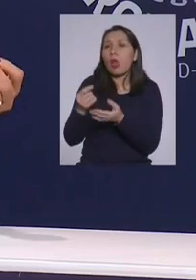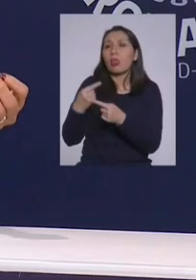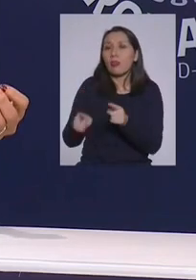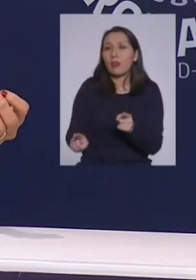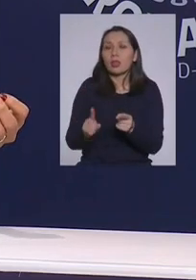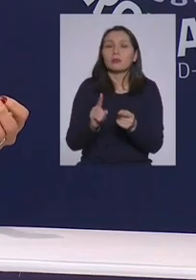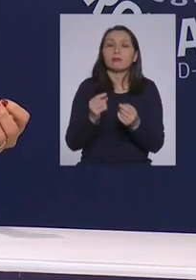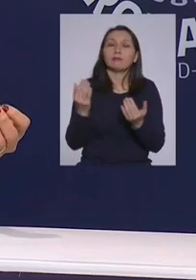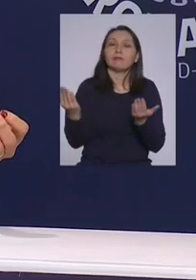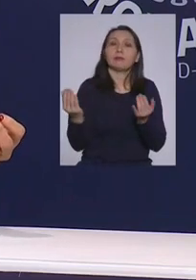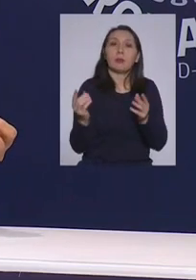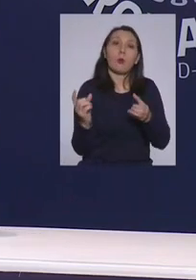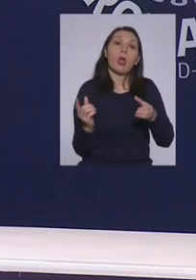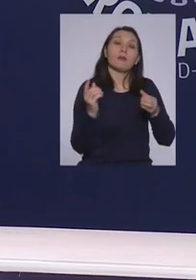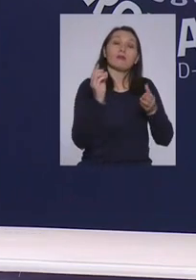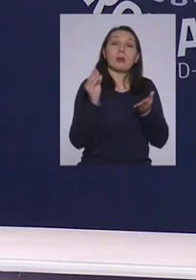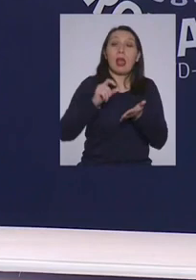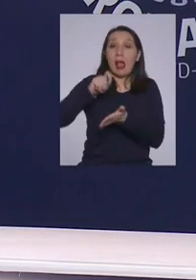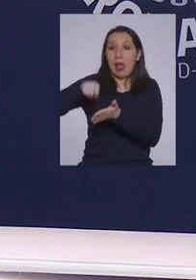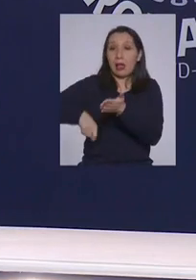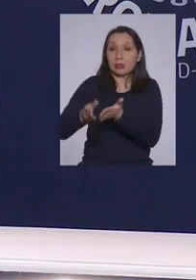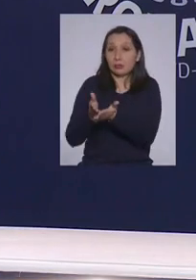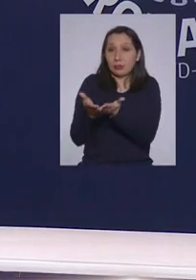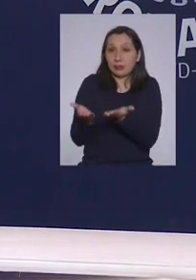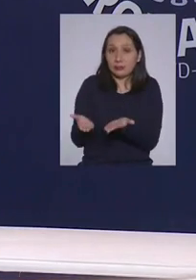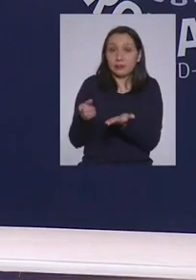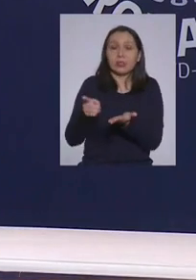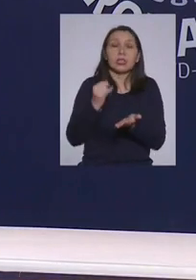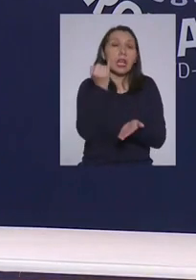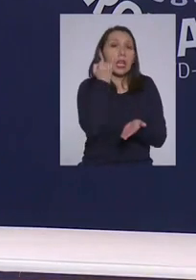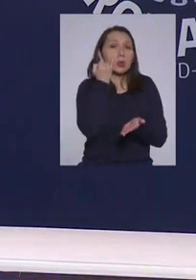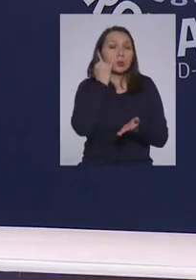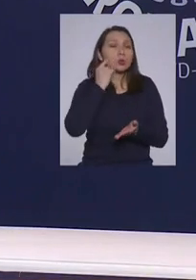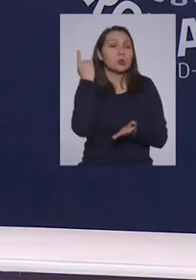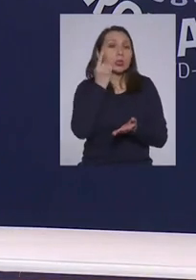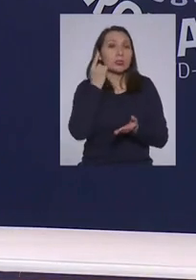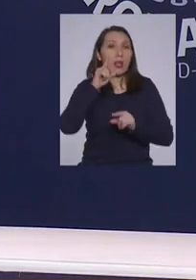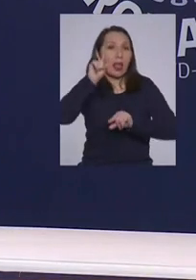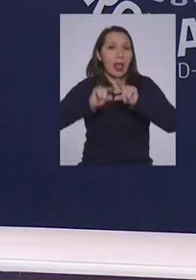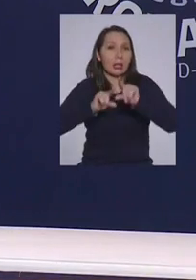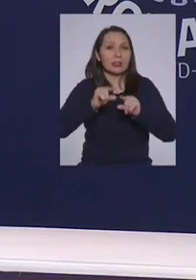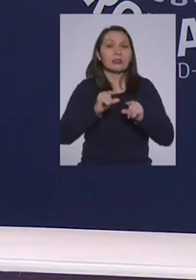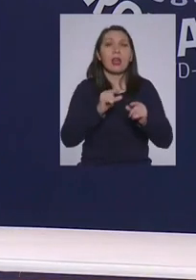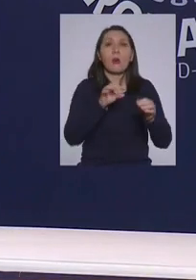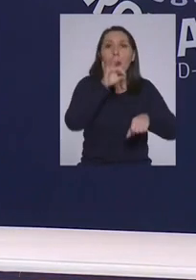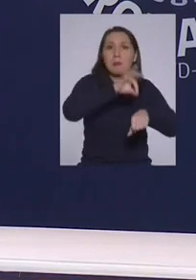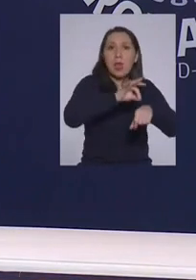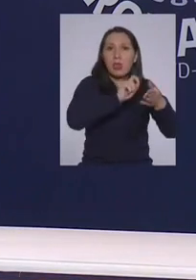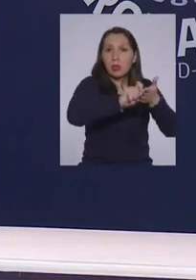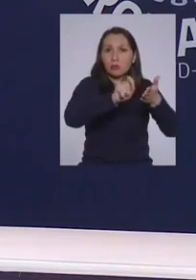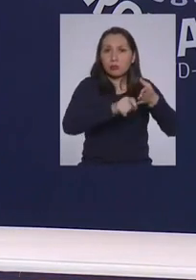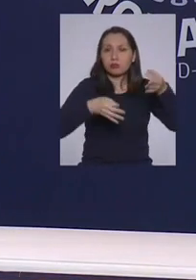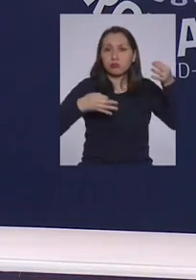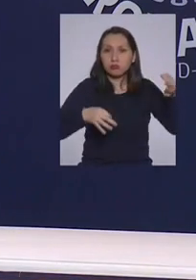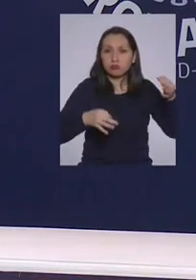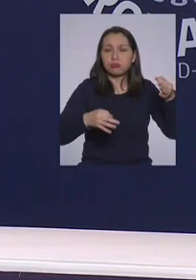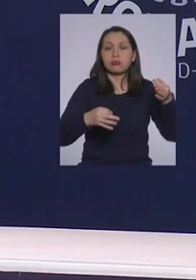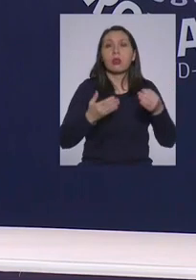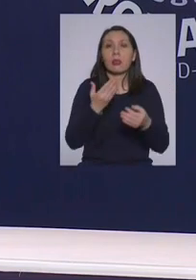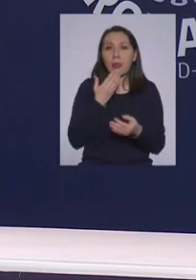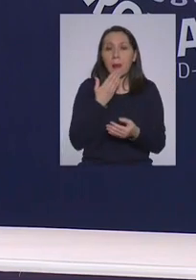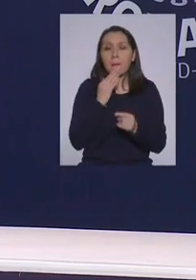Se alimenta, como dijimos, del Registro Civil, del Instituto Nacional de Estadística, de las fichas clínicas y, por supuesto,